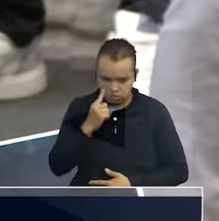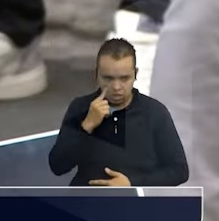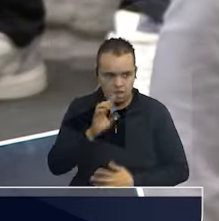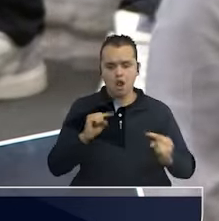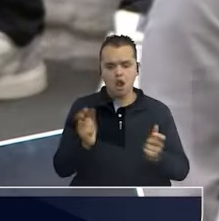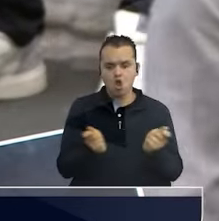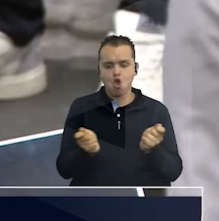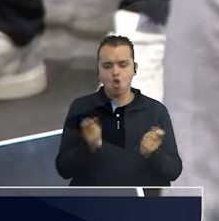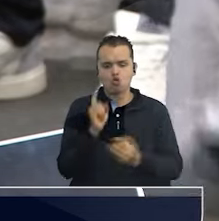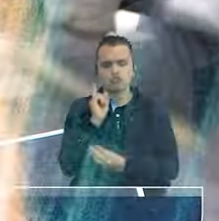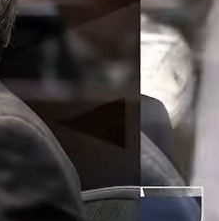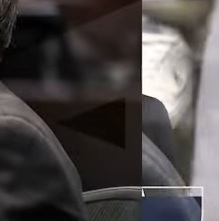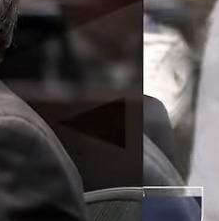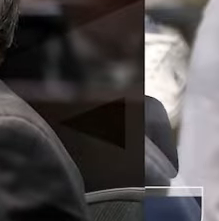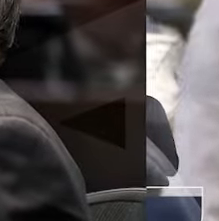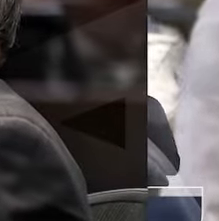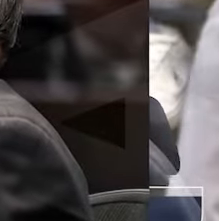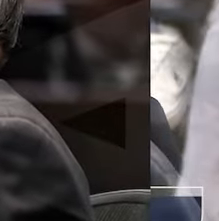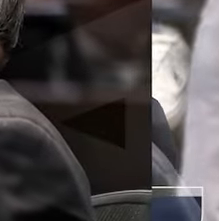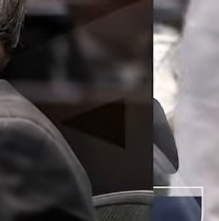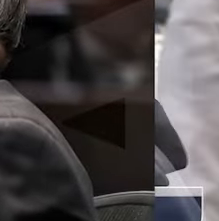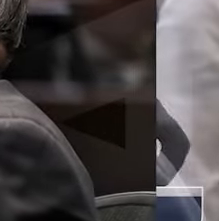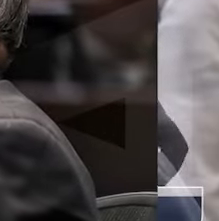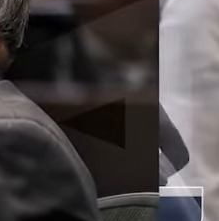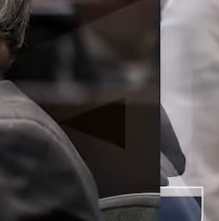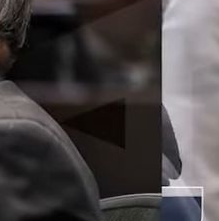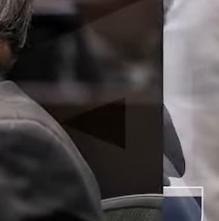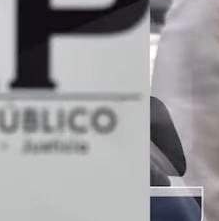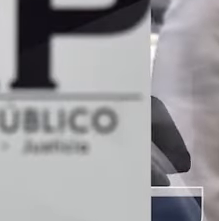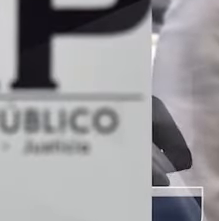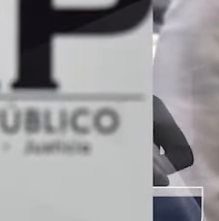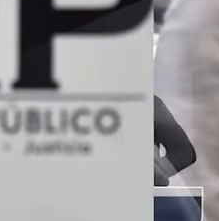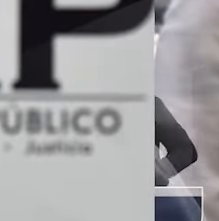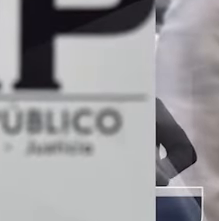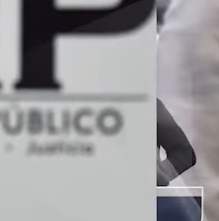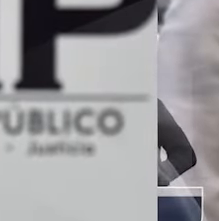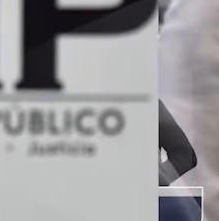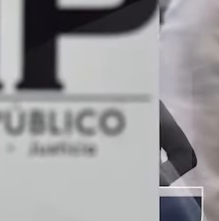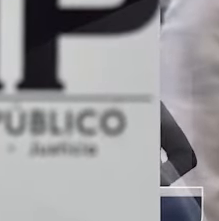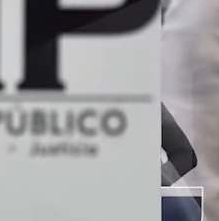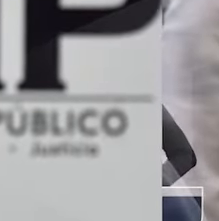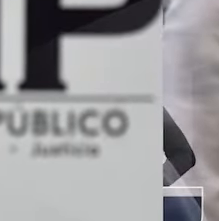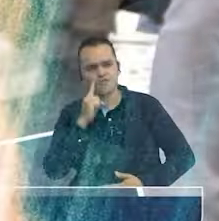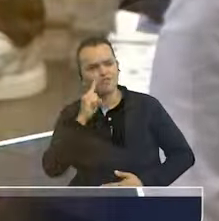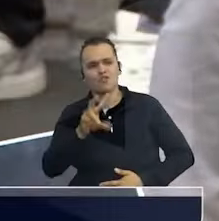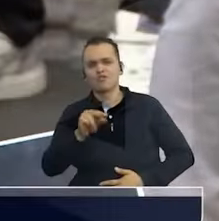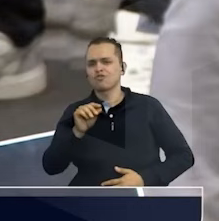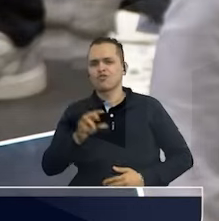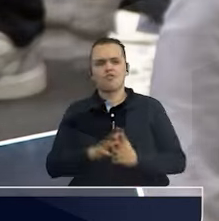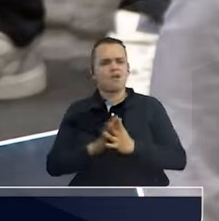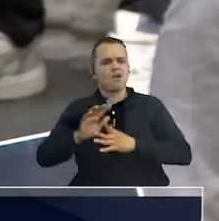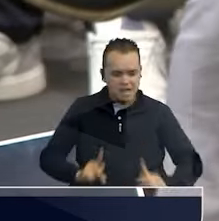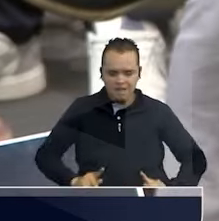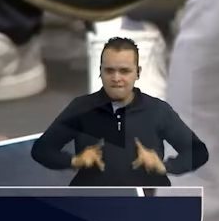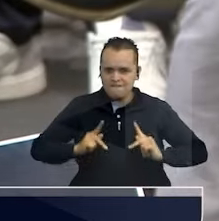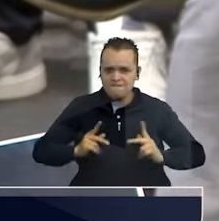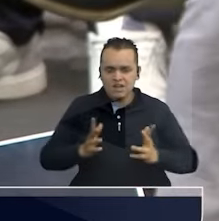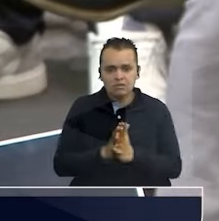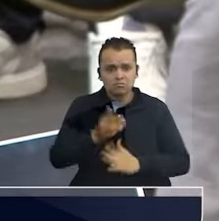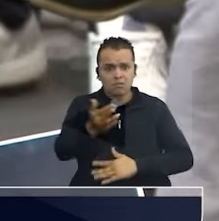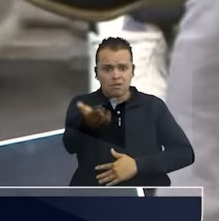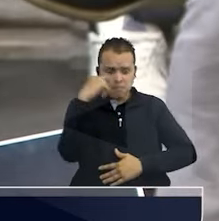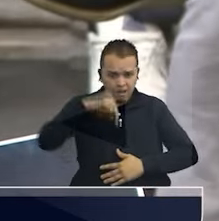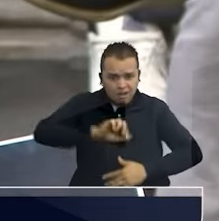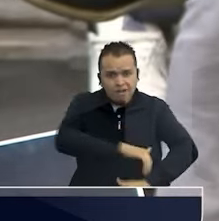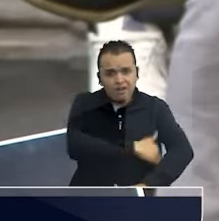de censura contra el inepto del ministro de Defensa, Iván Velásquez? Y que hoy ese sinvergüenza no estuviese en ese ministerio. Que venga aquí